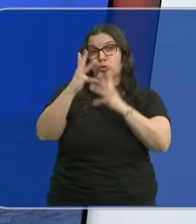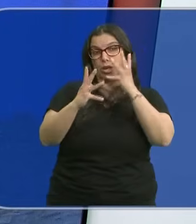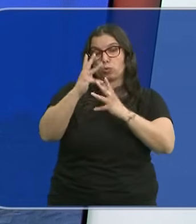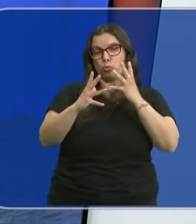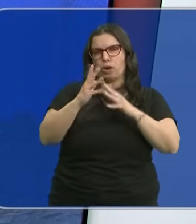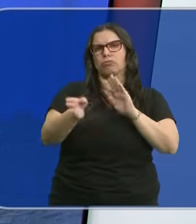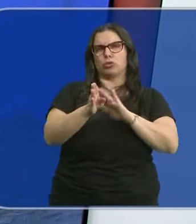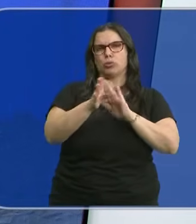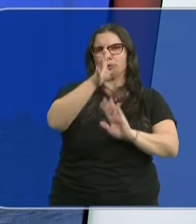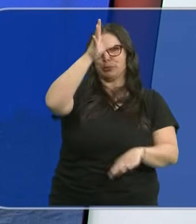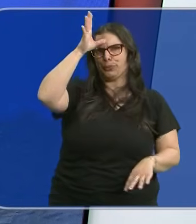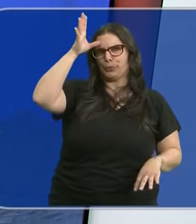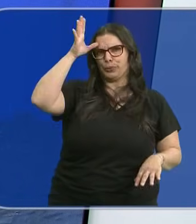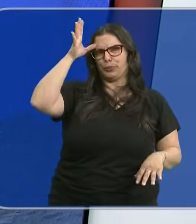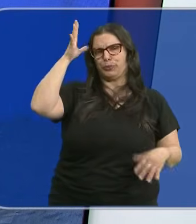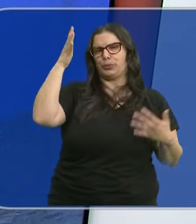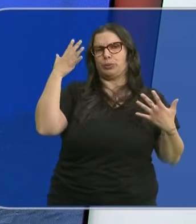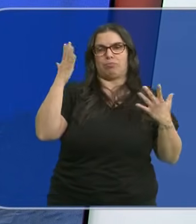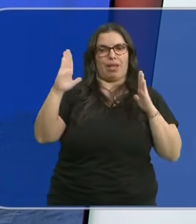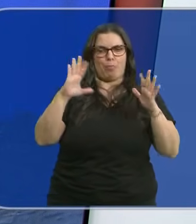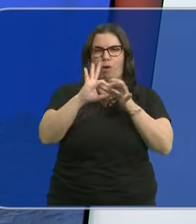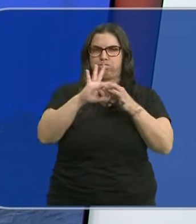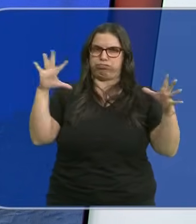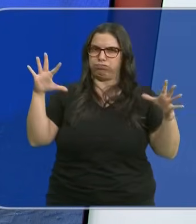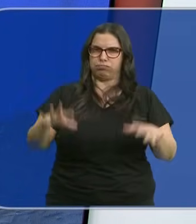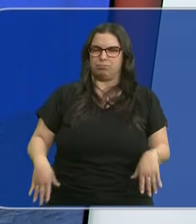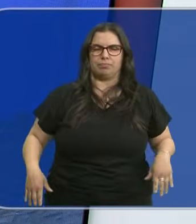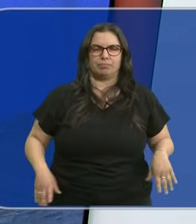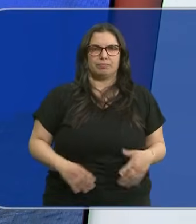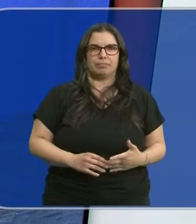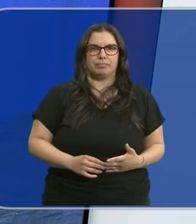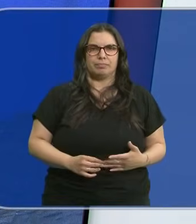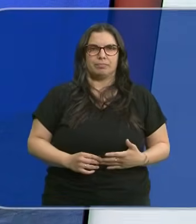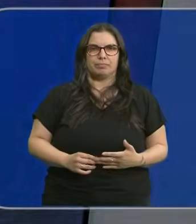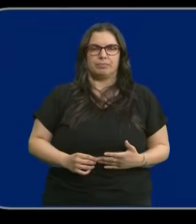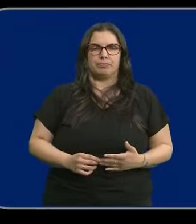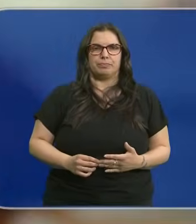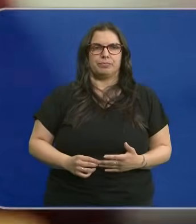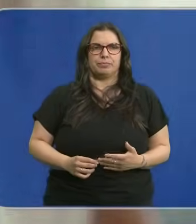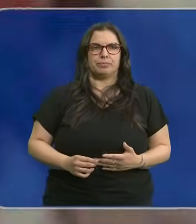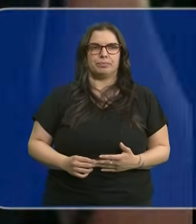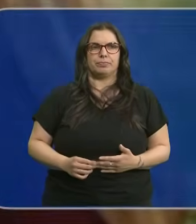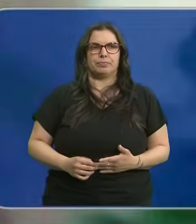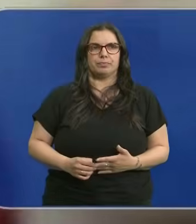este modelo, seguimos hablando de temperaturas que no son para nada propias del mes de mayo.